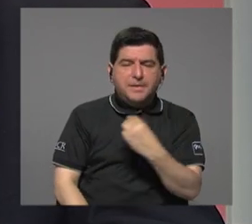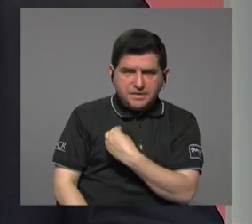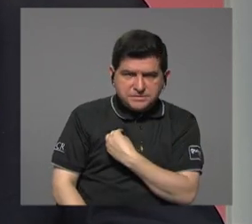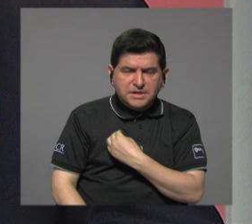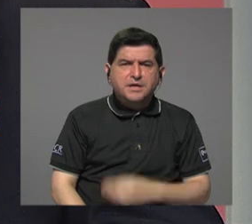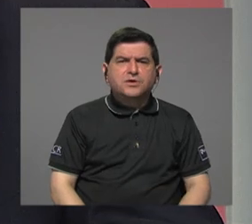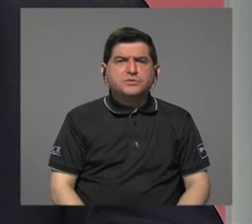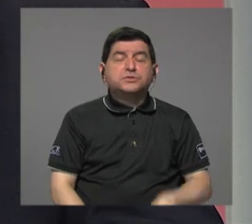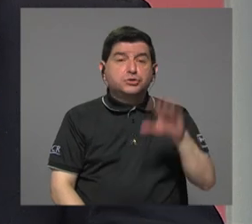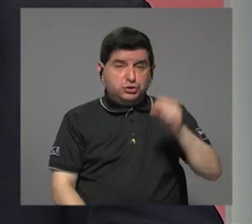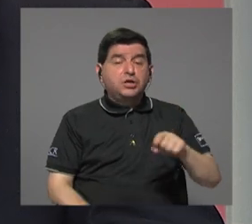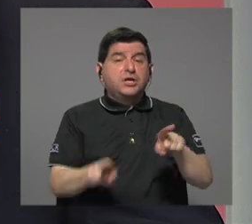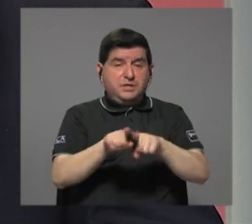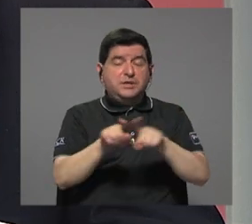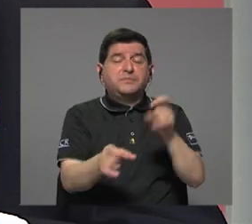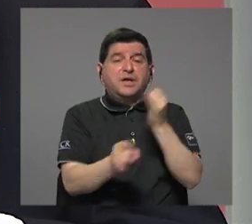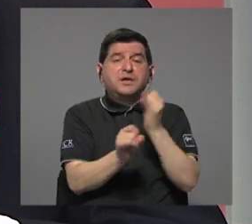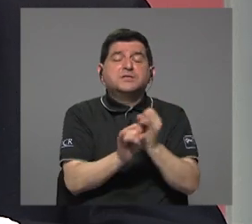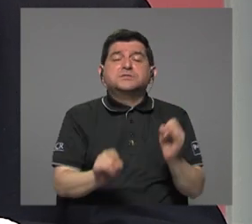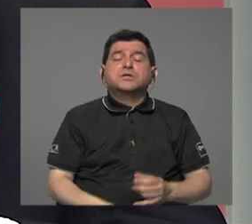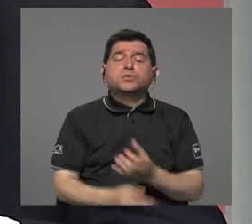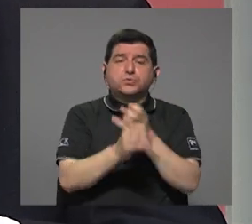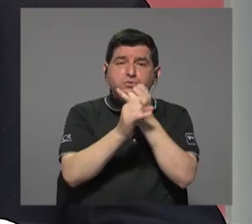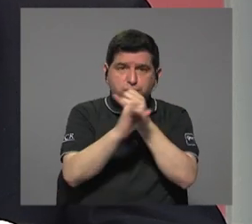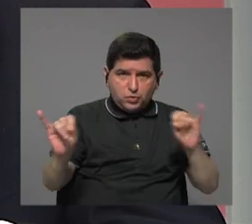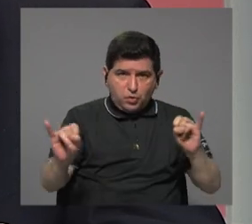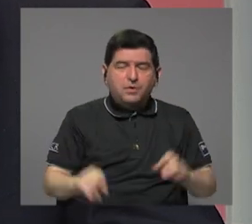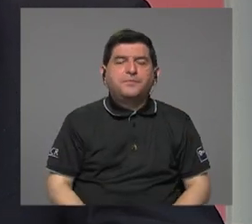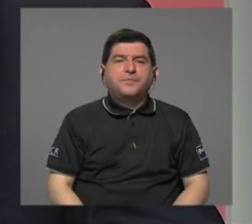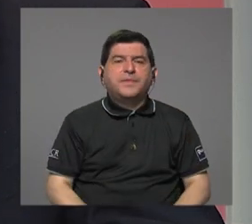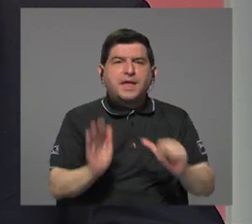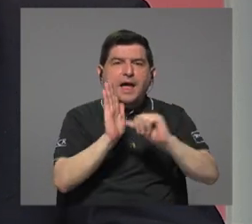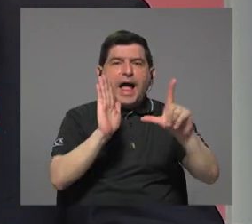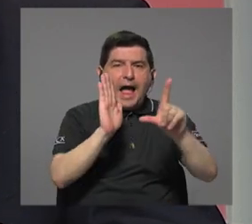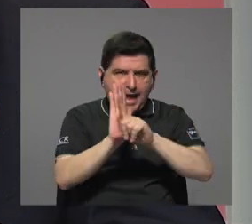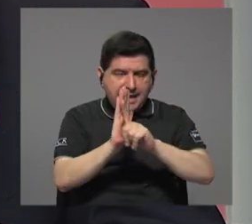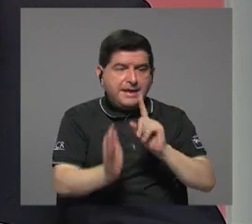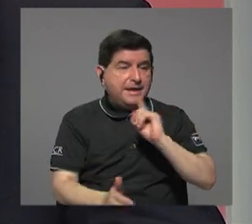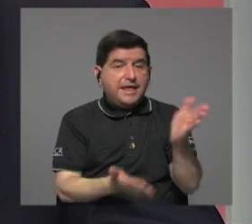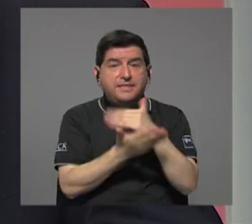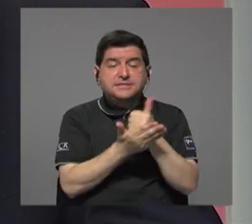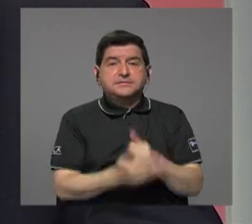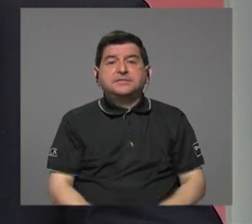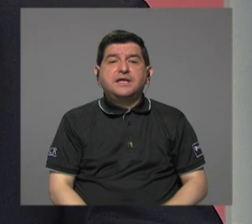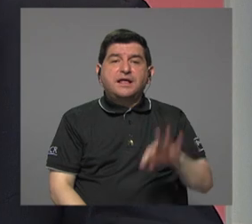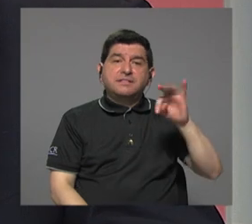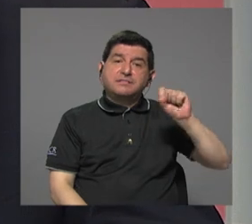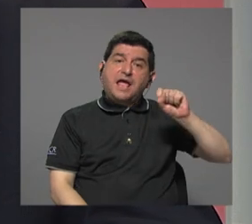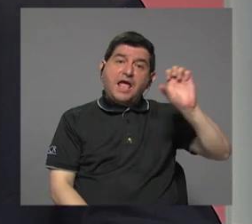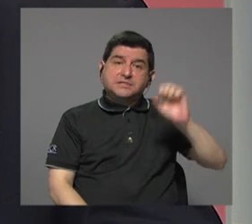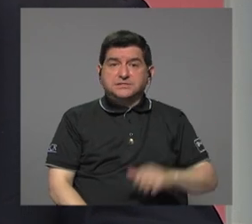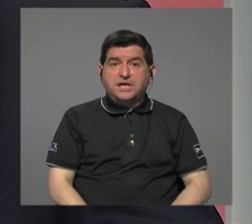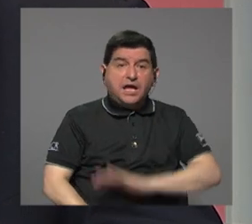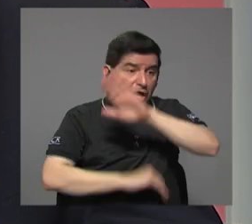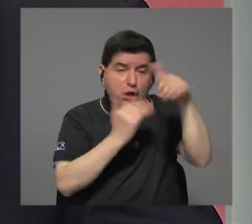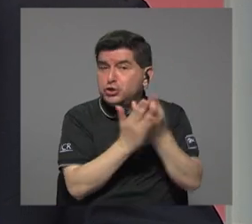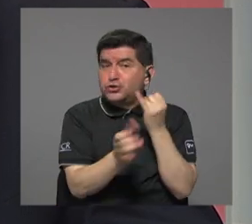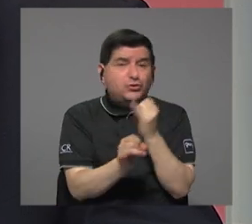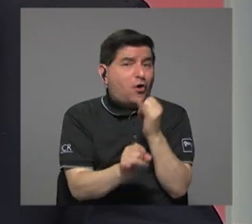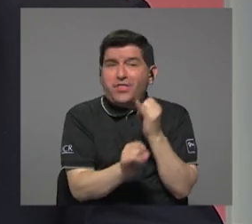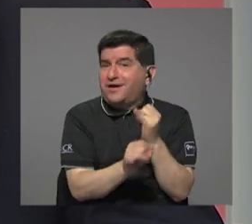pero las autónomas también por ejemplo la asamblea legislativa tiene que decir algo el tribunal supremo de elecciones no están todas las